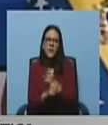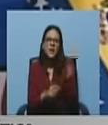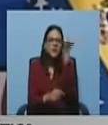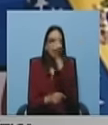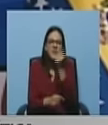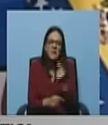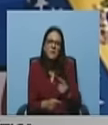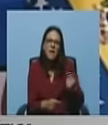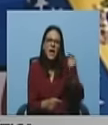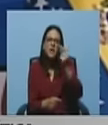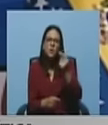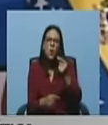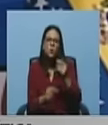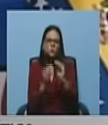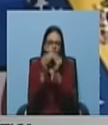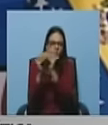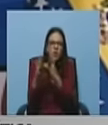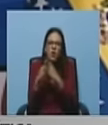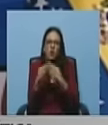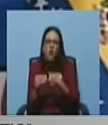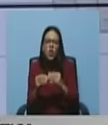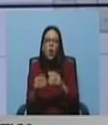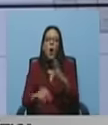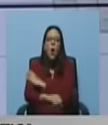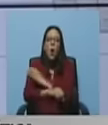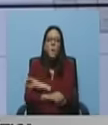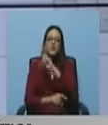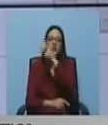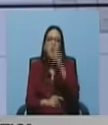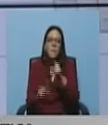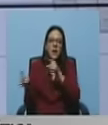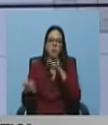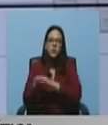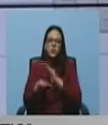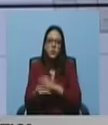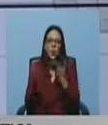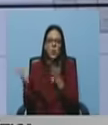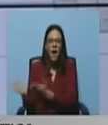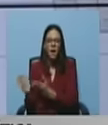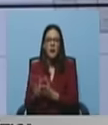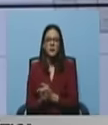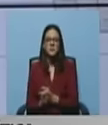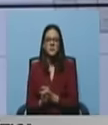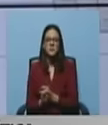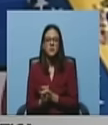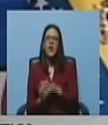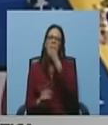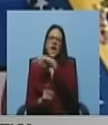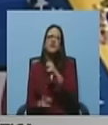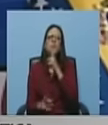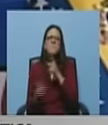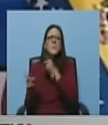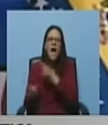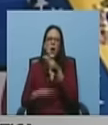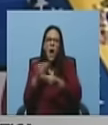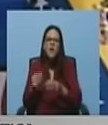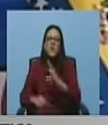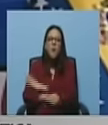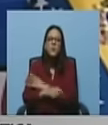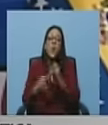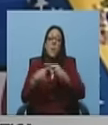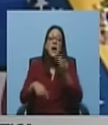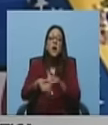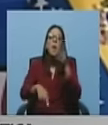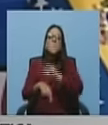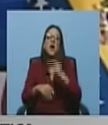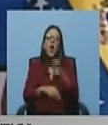diseño arquitectónico de la oposición venezolana. Son malos en la oposición, pero son